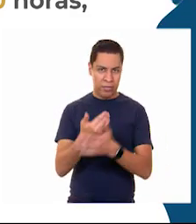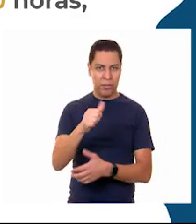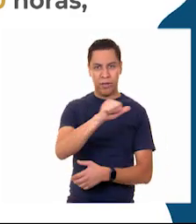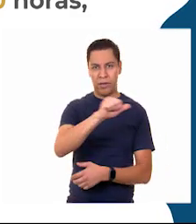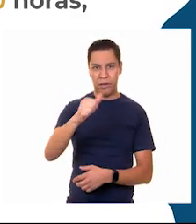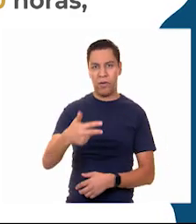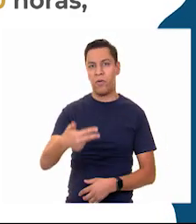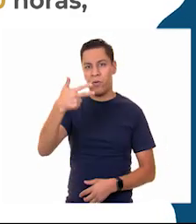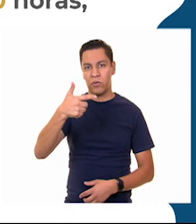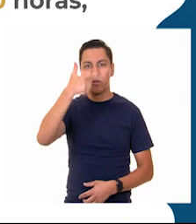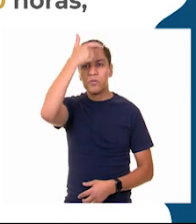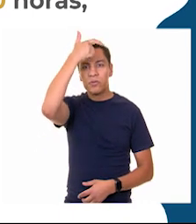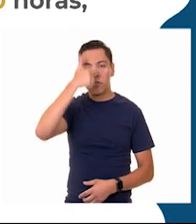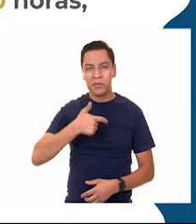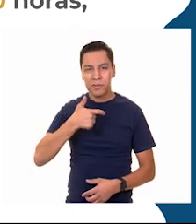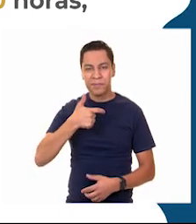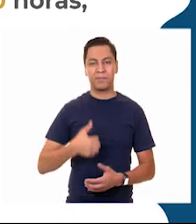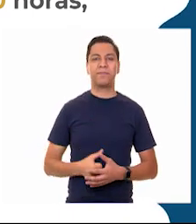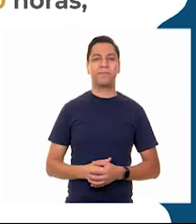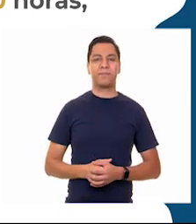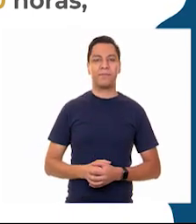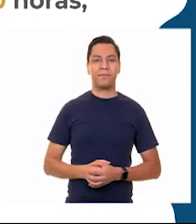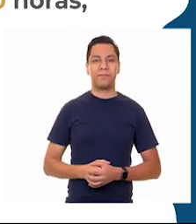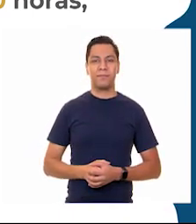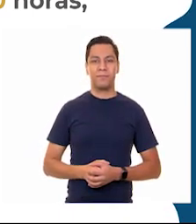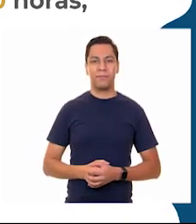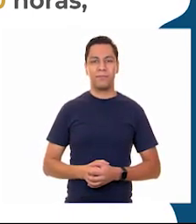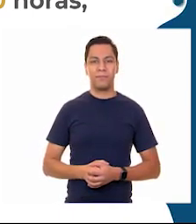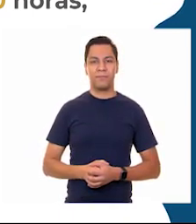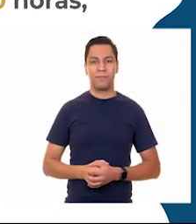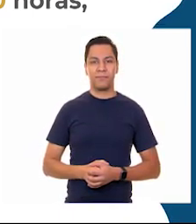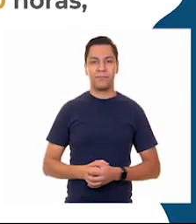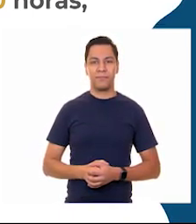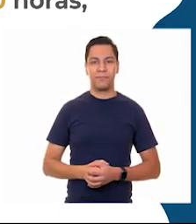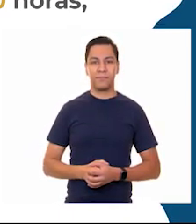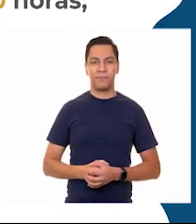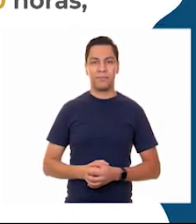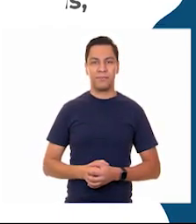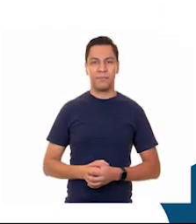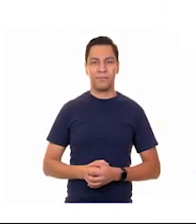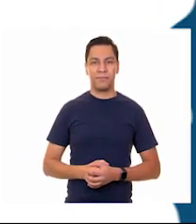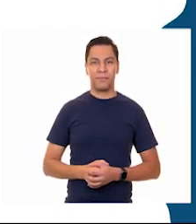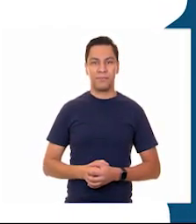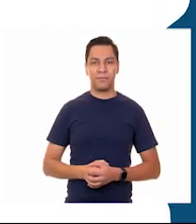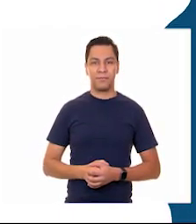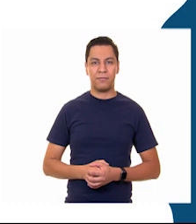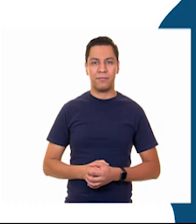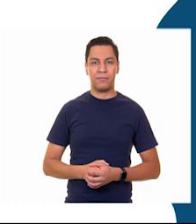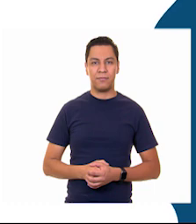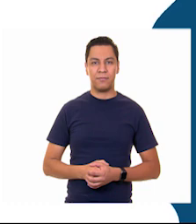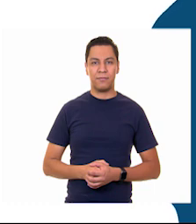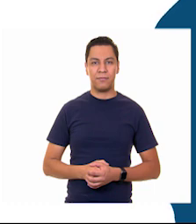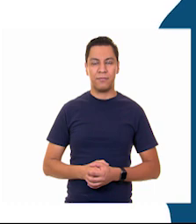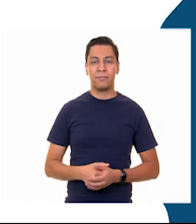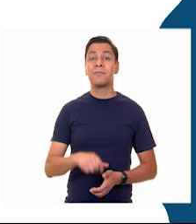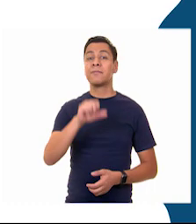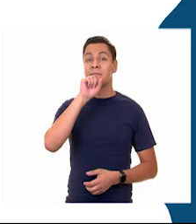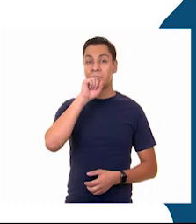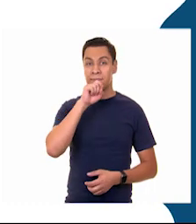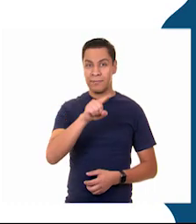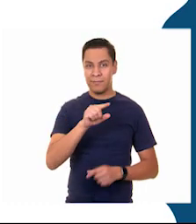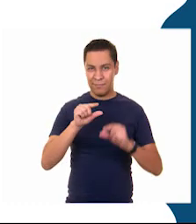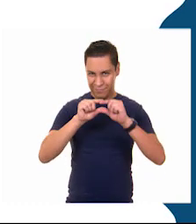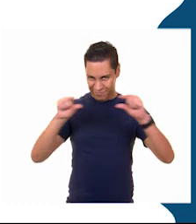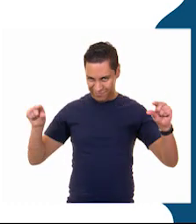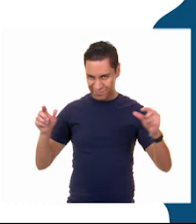teléfono 55 41 72 04 13 con 100 líneas. También puedes encontrar